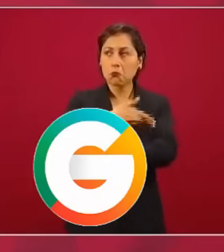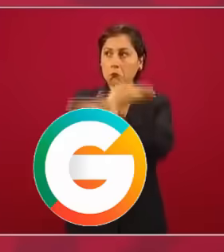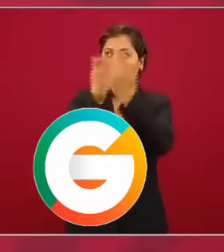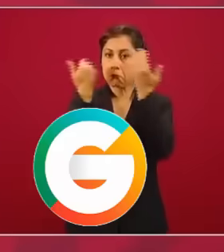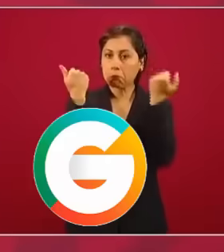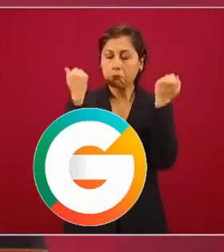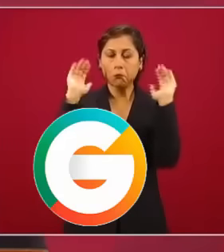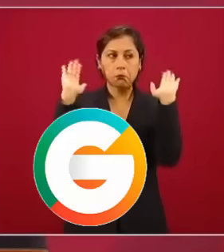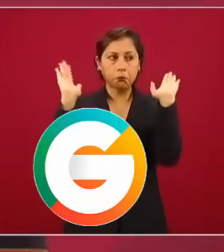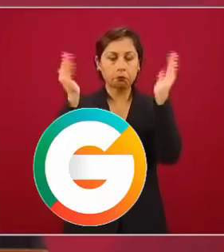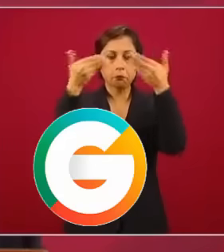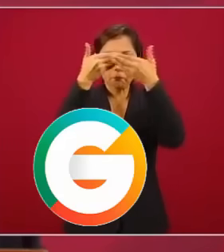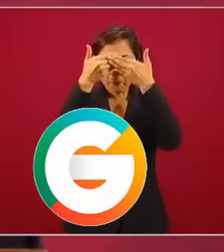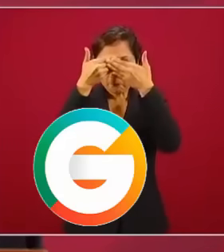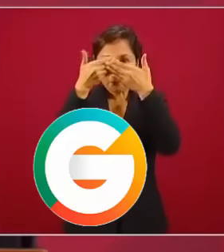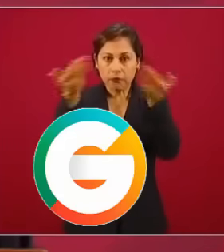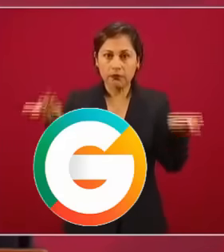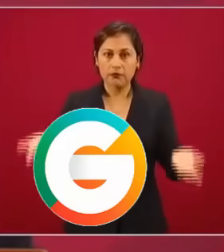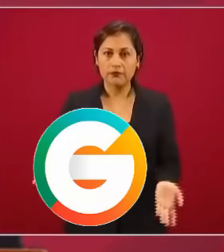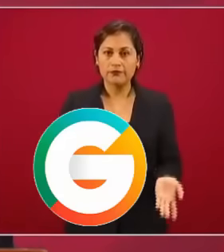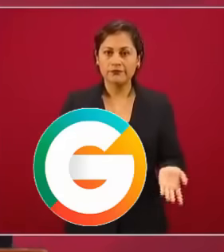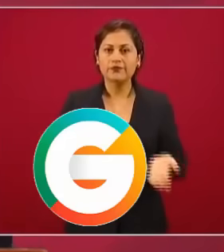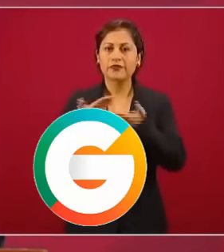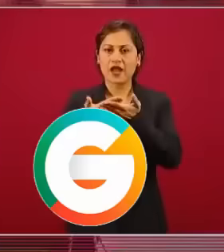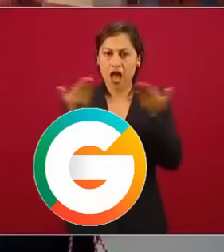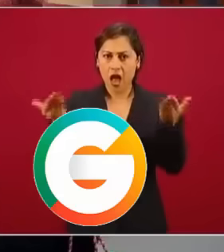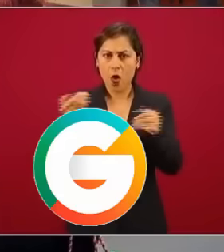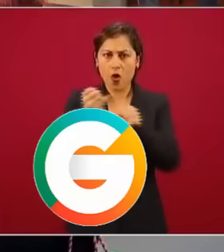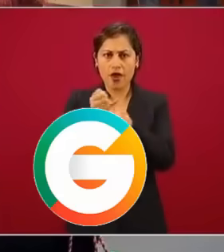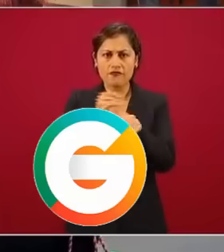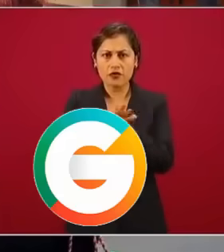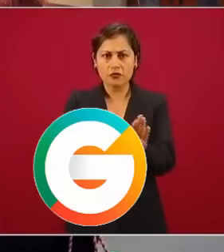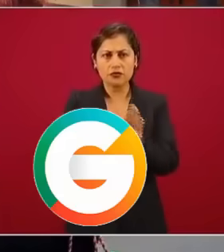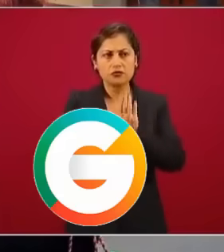Ahora se sabe casi todo.